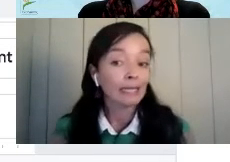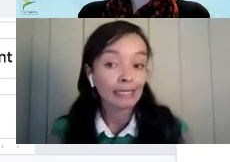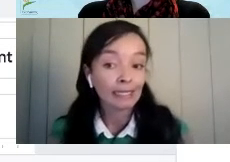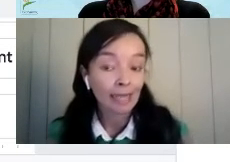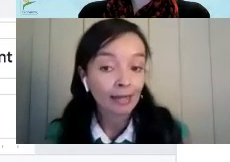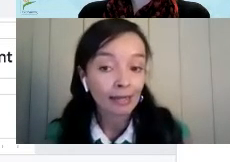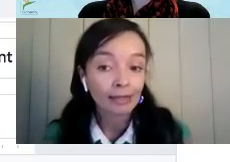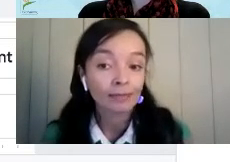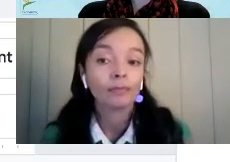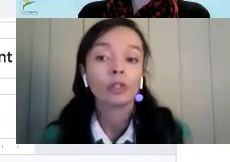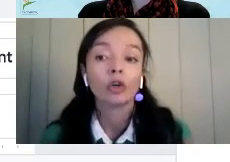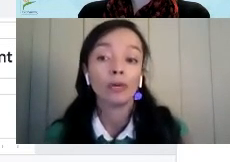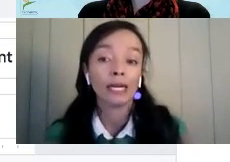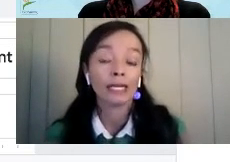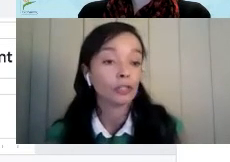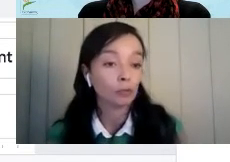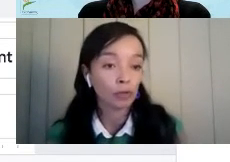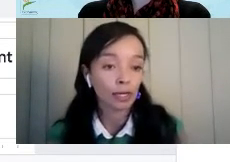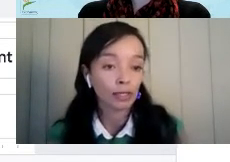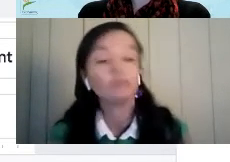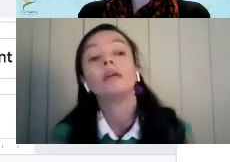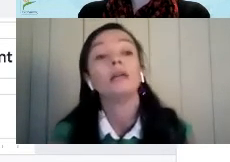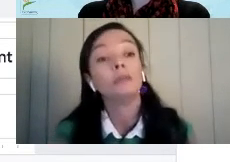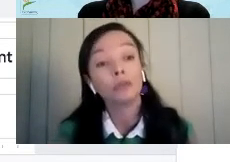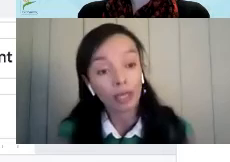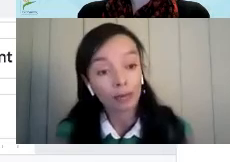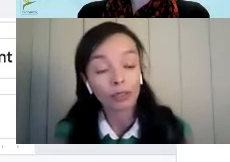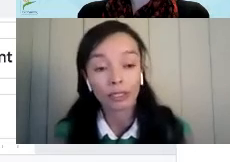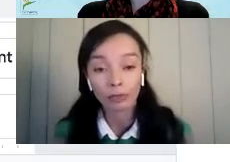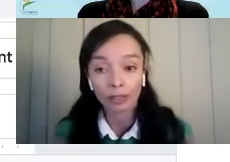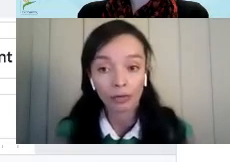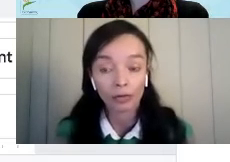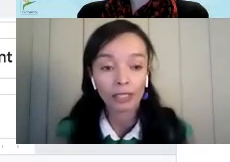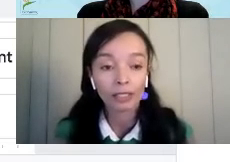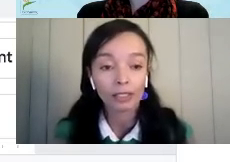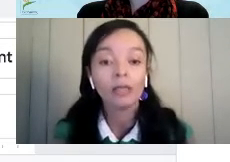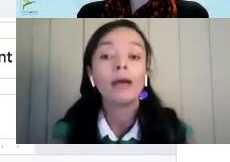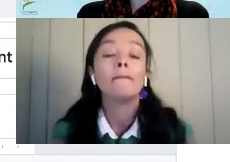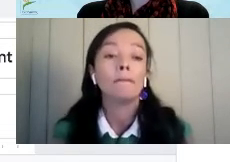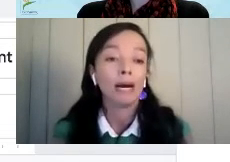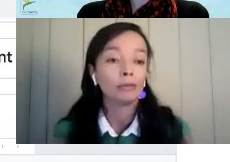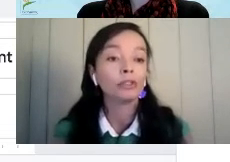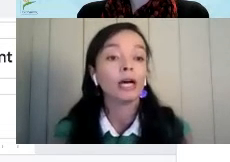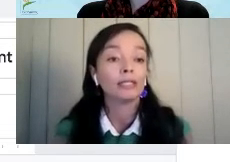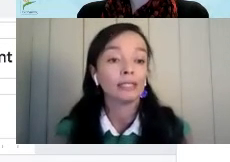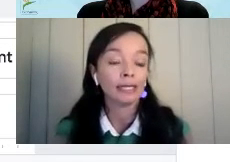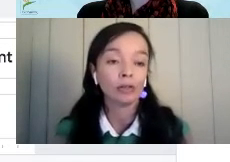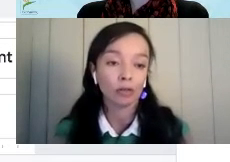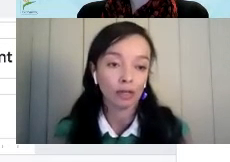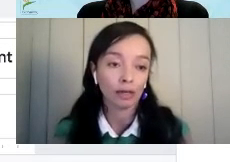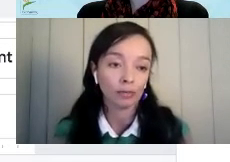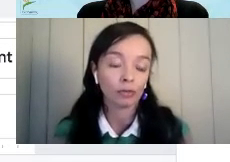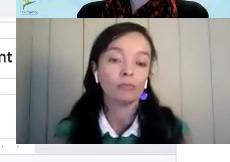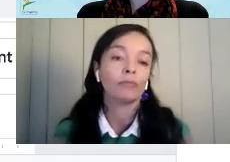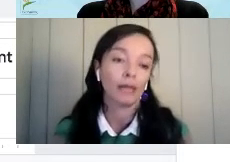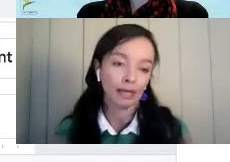Estrategias y técnicas. Comunicación simultánea. Al mismo tiempo que estamos haciendo señas, vamos a decir que lo que